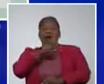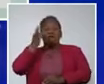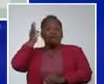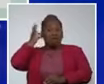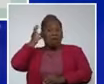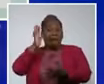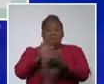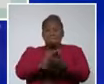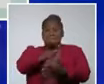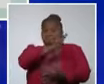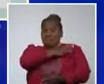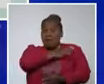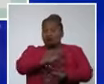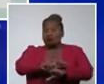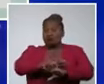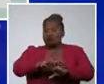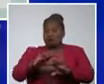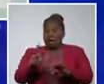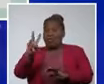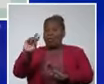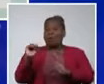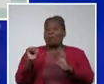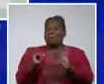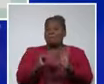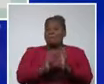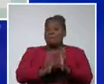marzo ya con